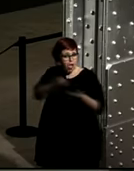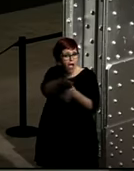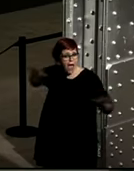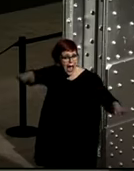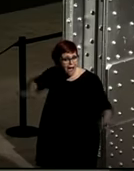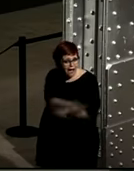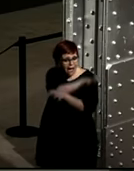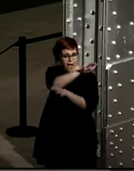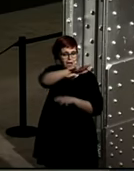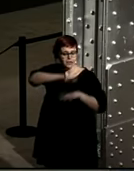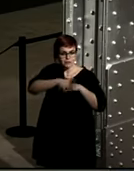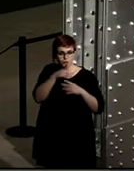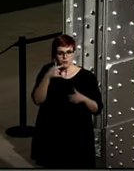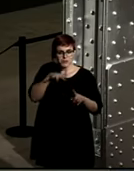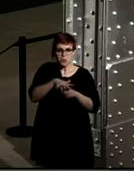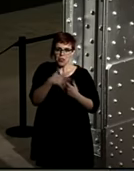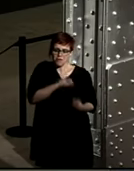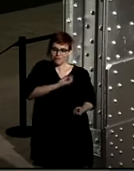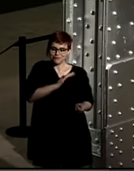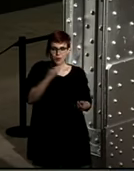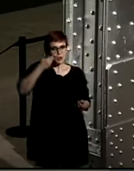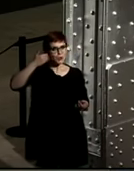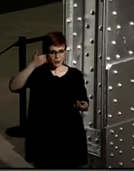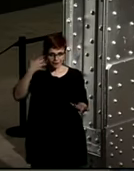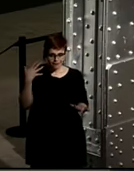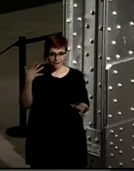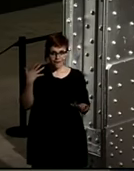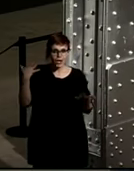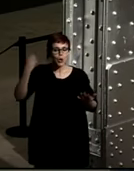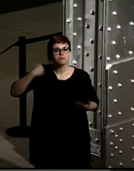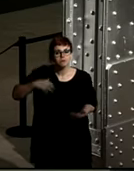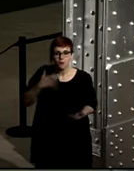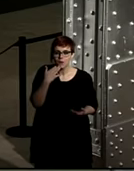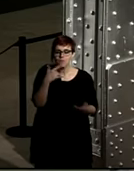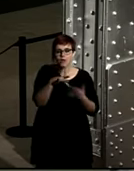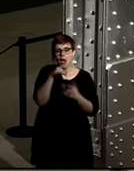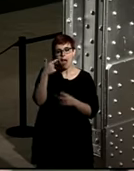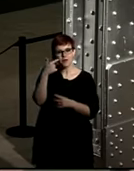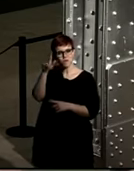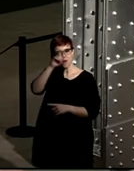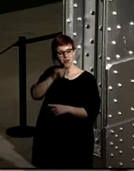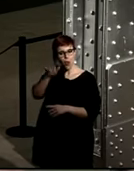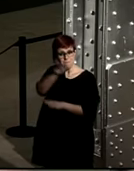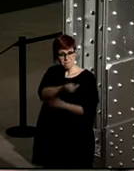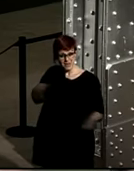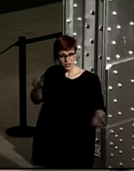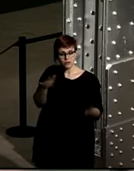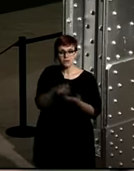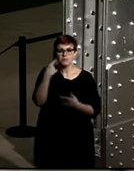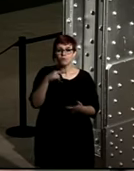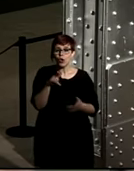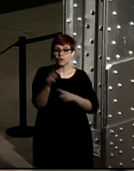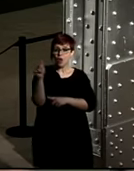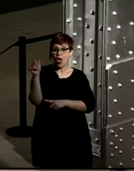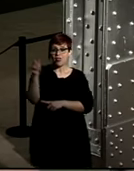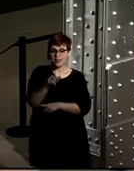es maravillosa. Es muy incomparable con otras, ¿cierto? La sensación de ver películas, me acuerdo de pequeño, en estas que ponían de repeticiones